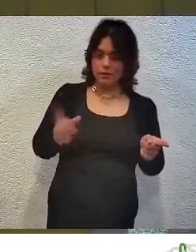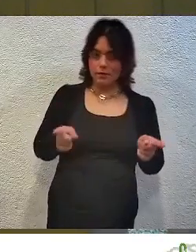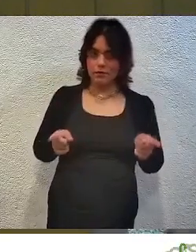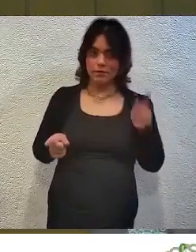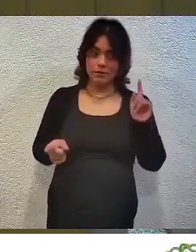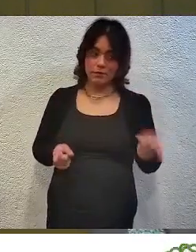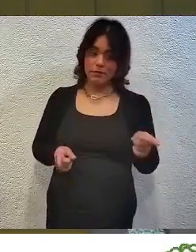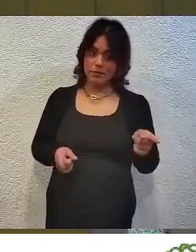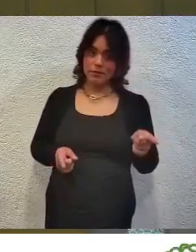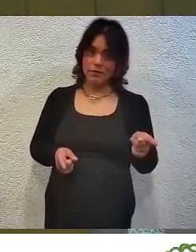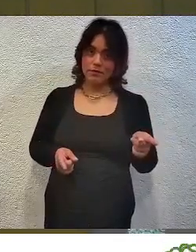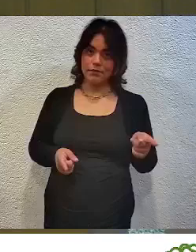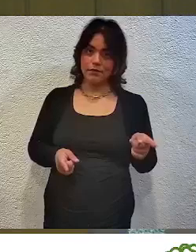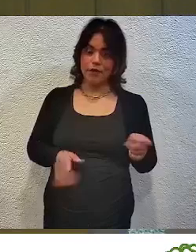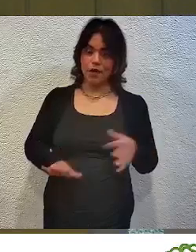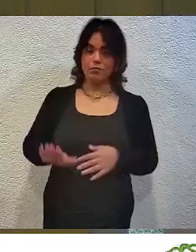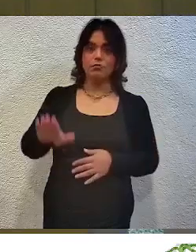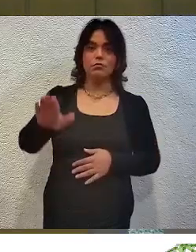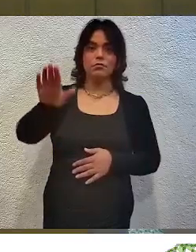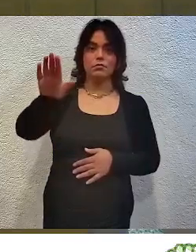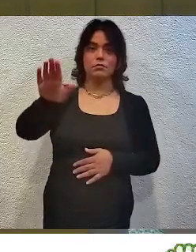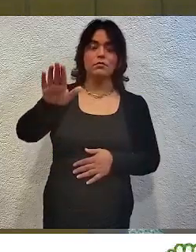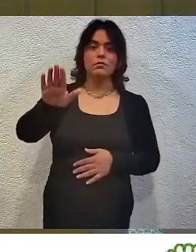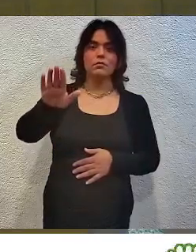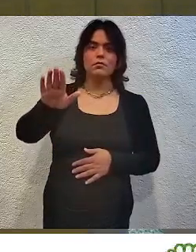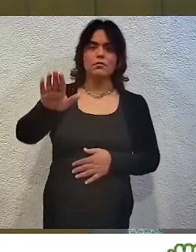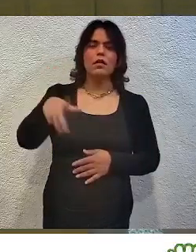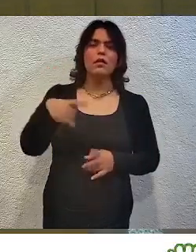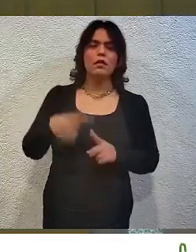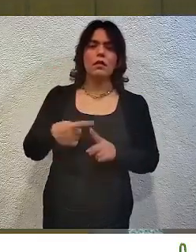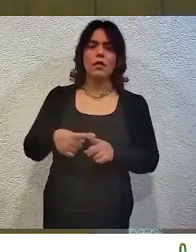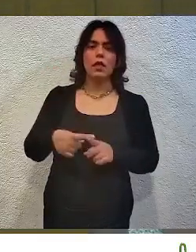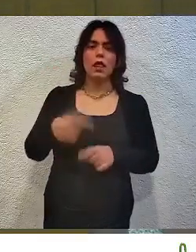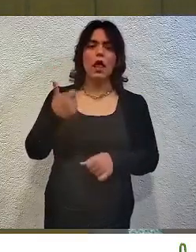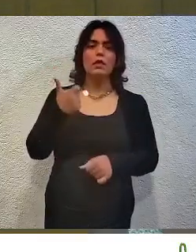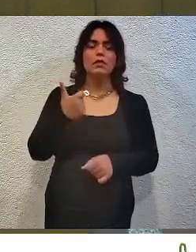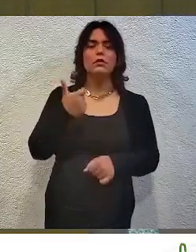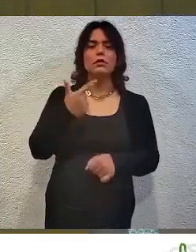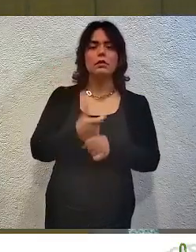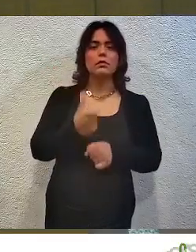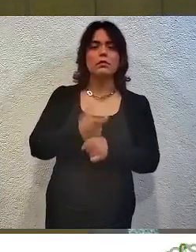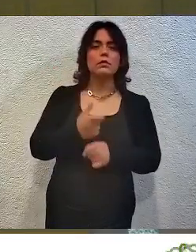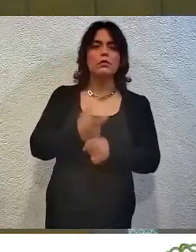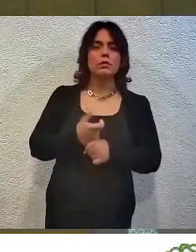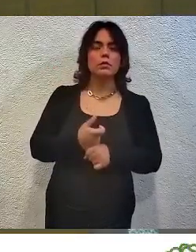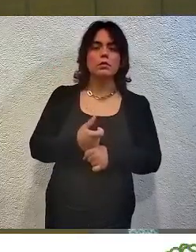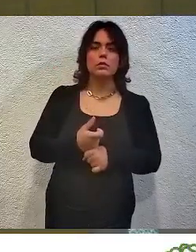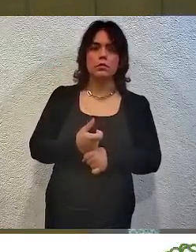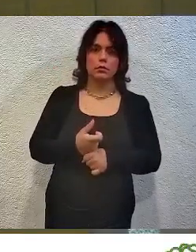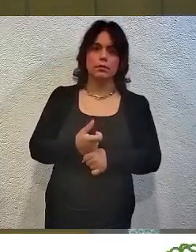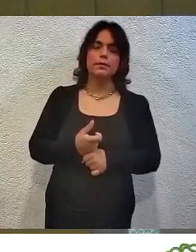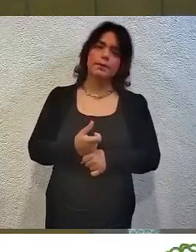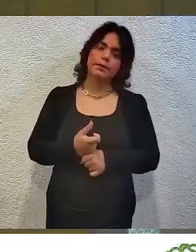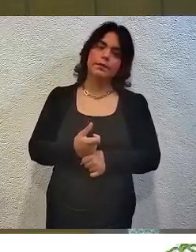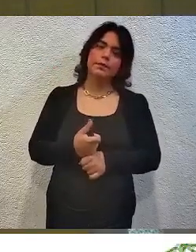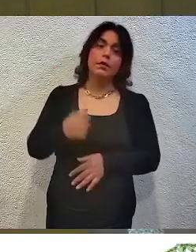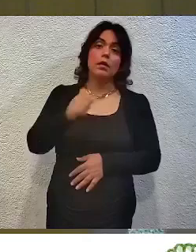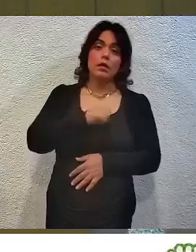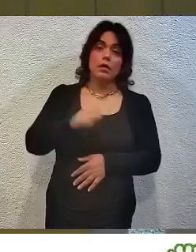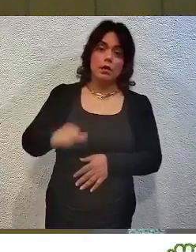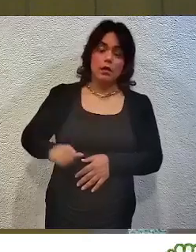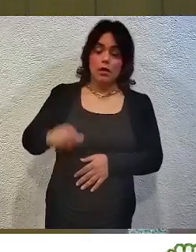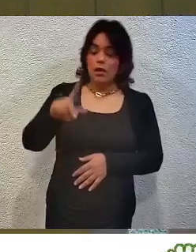se le toma protesta al 7º regidor. Y el ayuntamiento del municipio